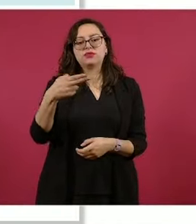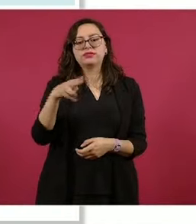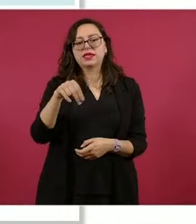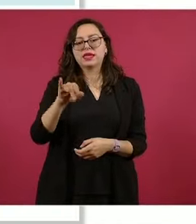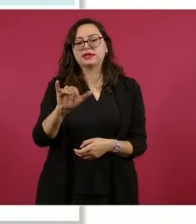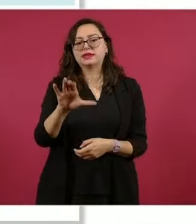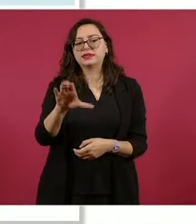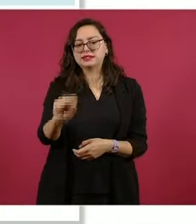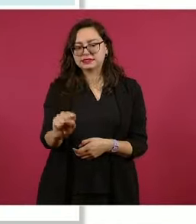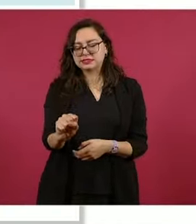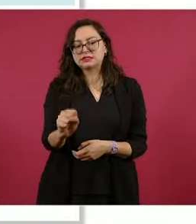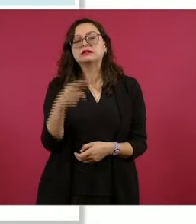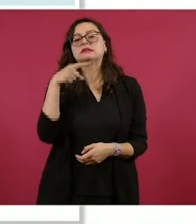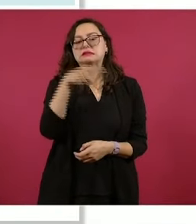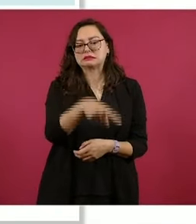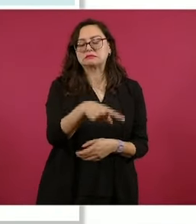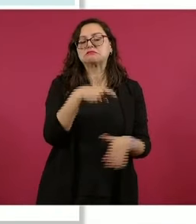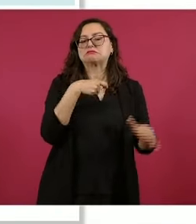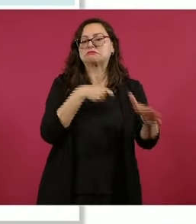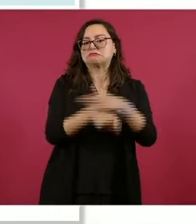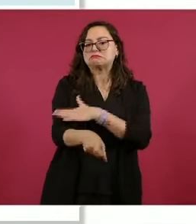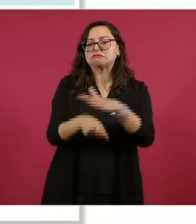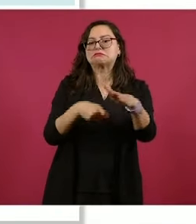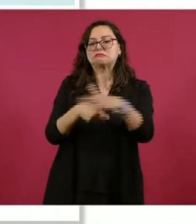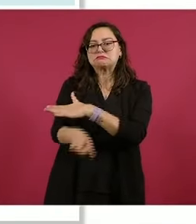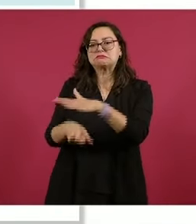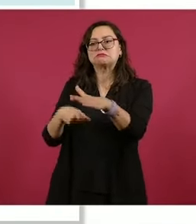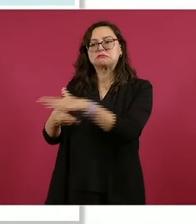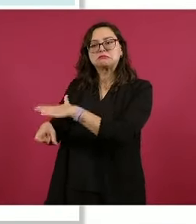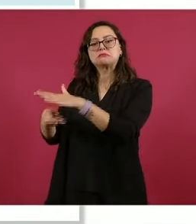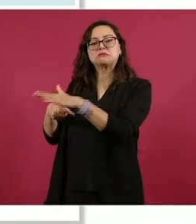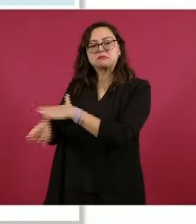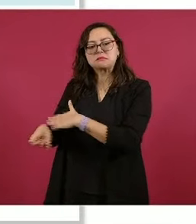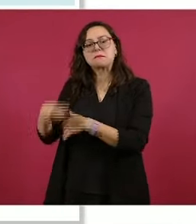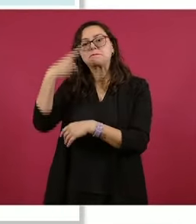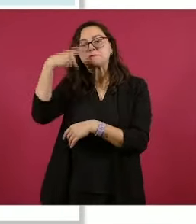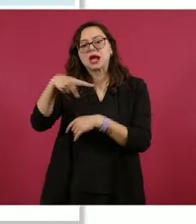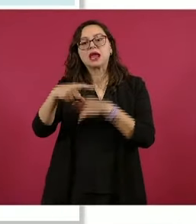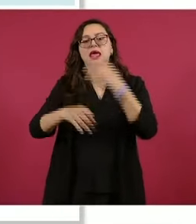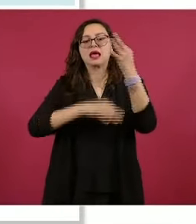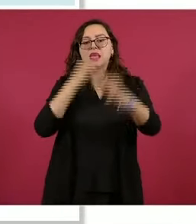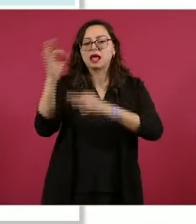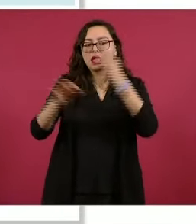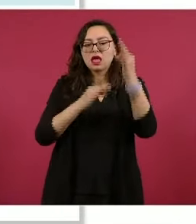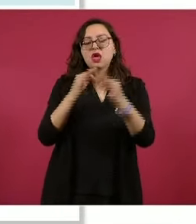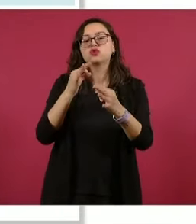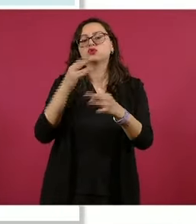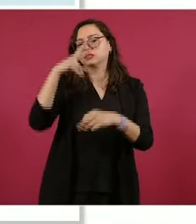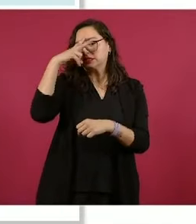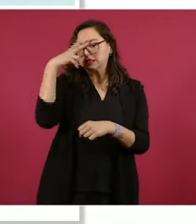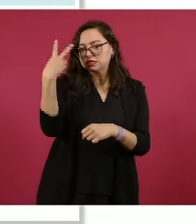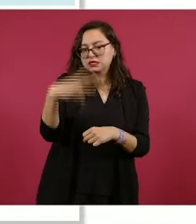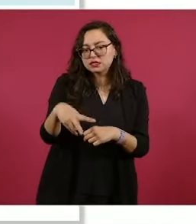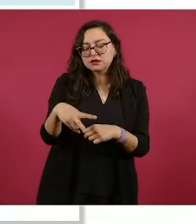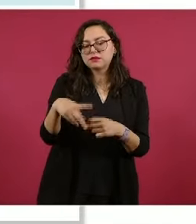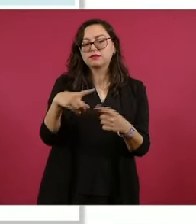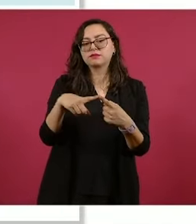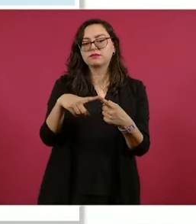responsable de publicaciones pagadas en cuentas como Noticias México, me pasan por favor dónde están